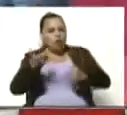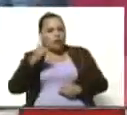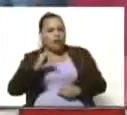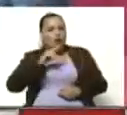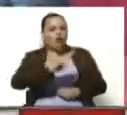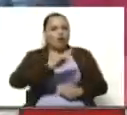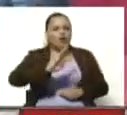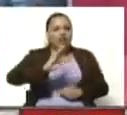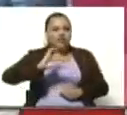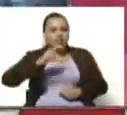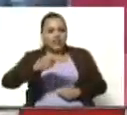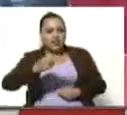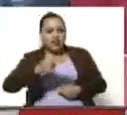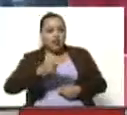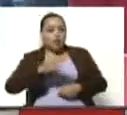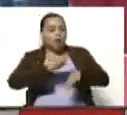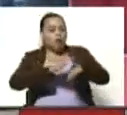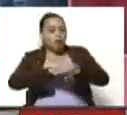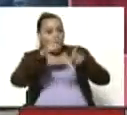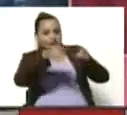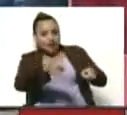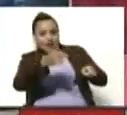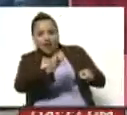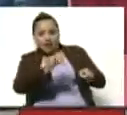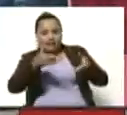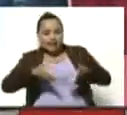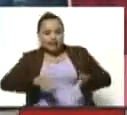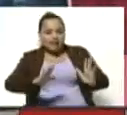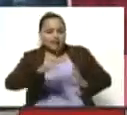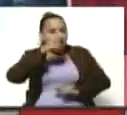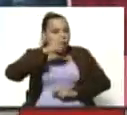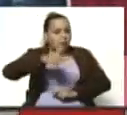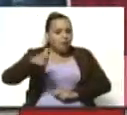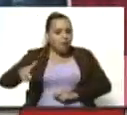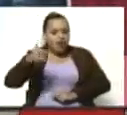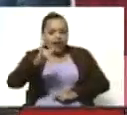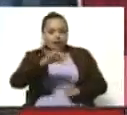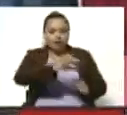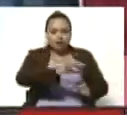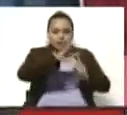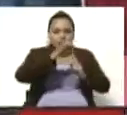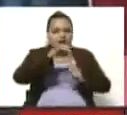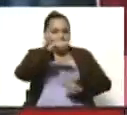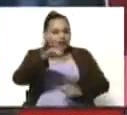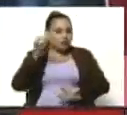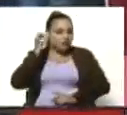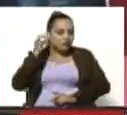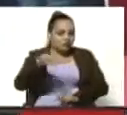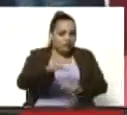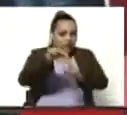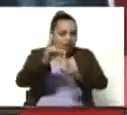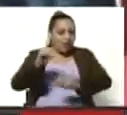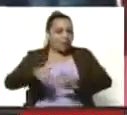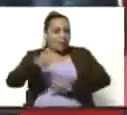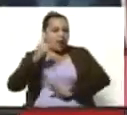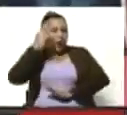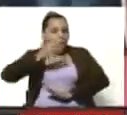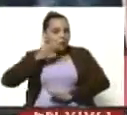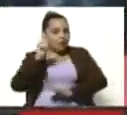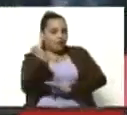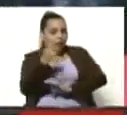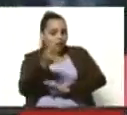uvch porque ahí exactamente Es de donde nace el poder que electo de esta compañera la más joven del Estado apure